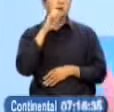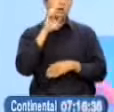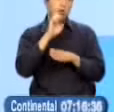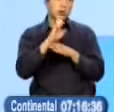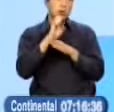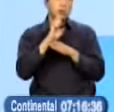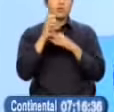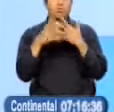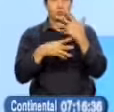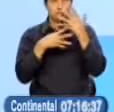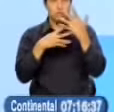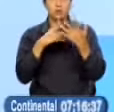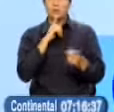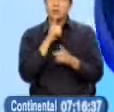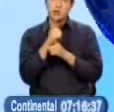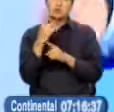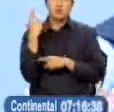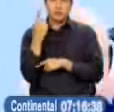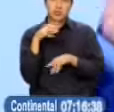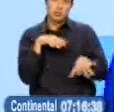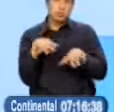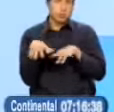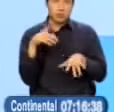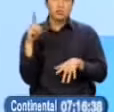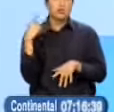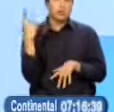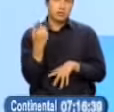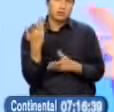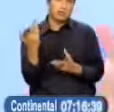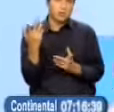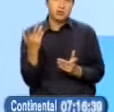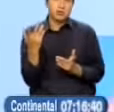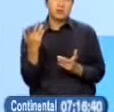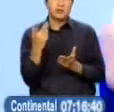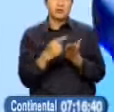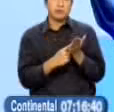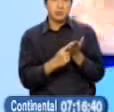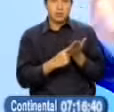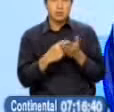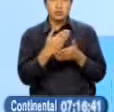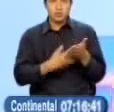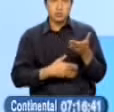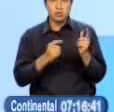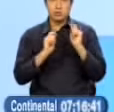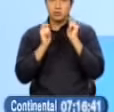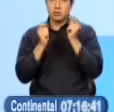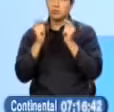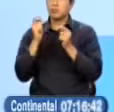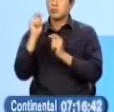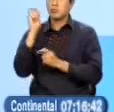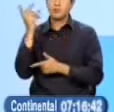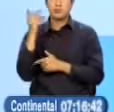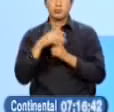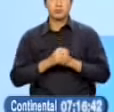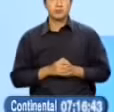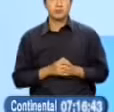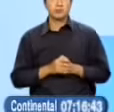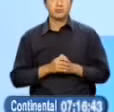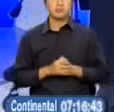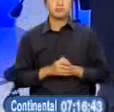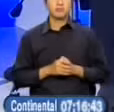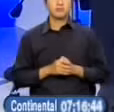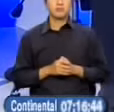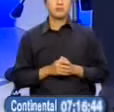iniciativa de países pero nosotros coordinamos y nosotros fuimos quienes igual hicimos el borrador inicial y entregamos la lista del señor canciller pero la